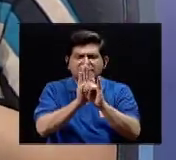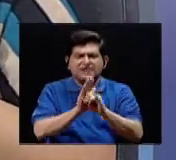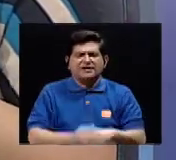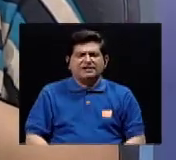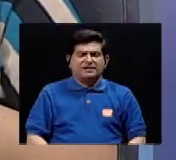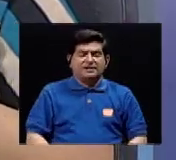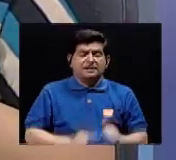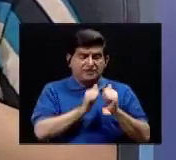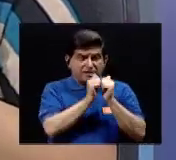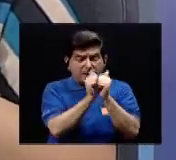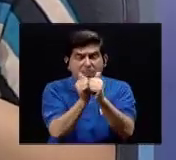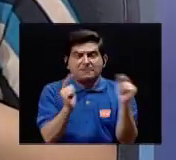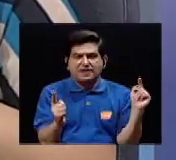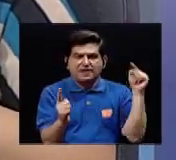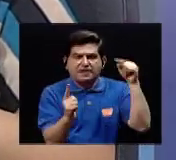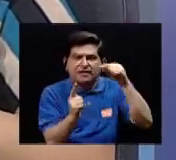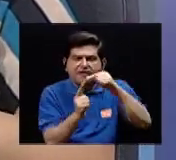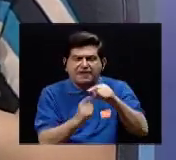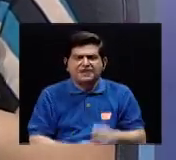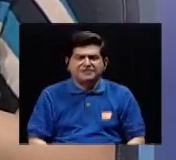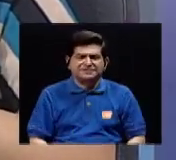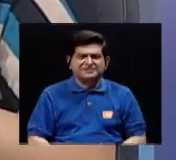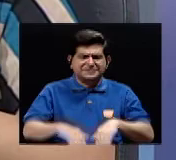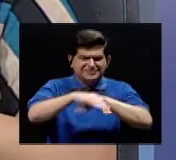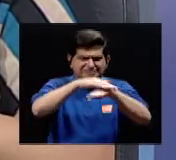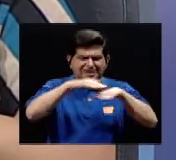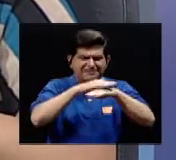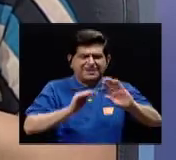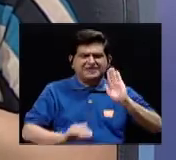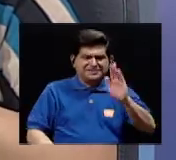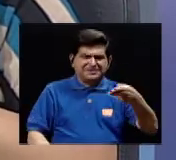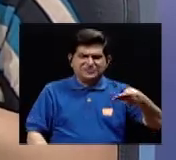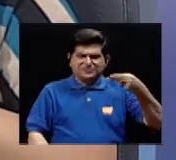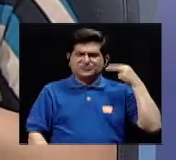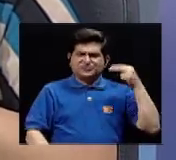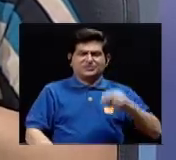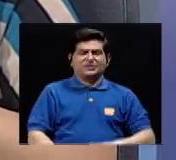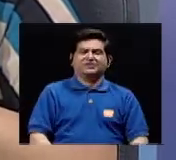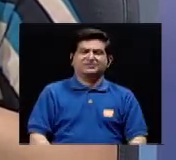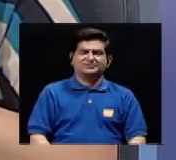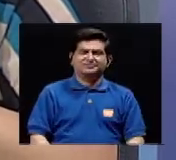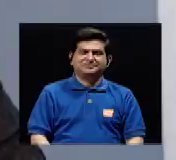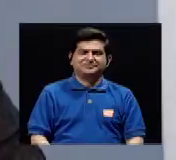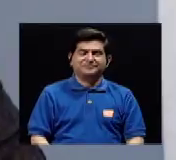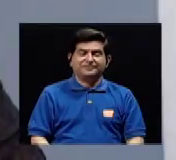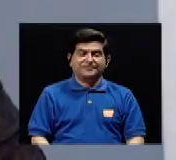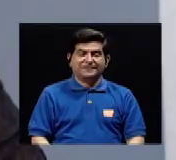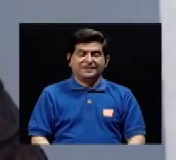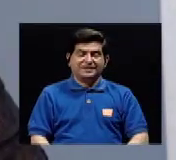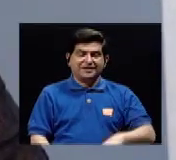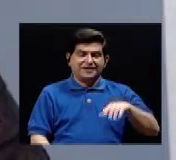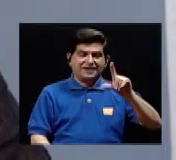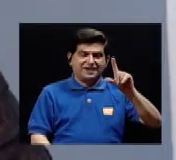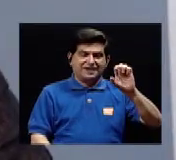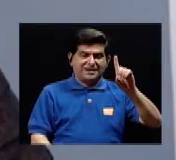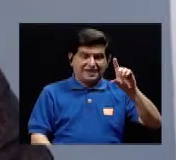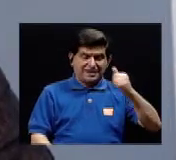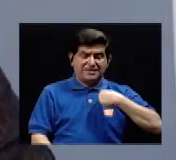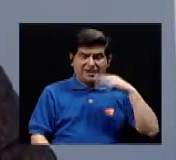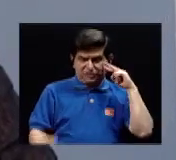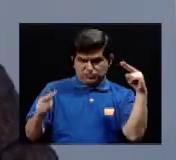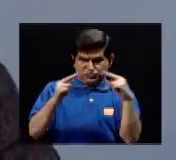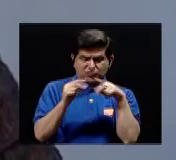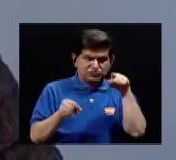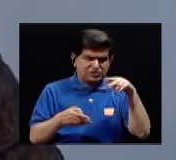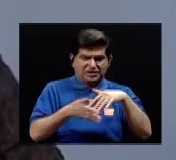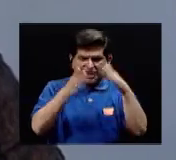que bueno, al final la acompañamos hasta las raíces de su historia. Bueno, Leda, yo la